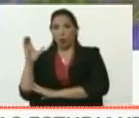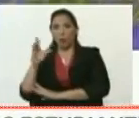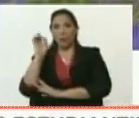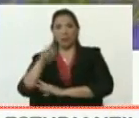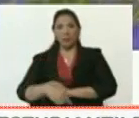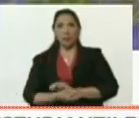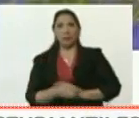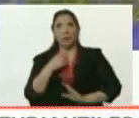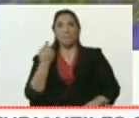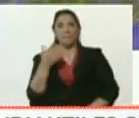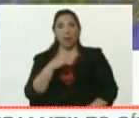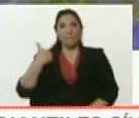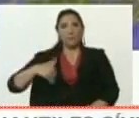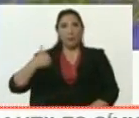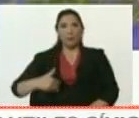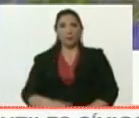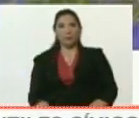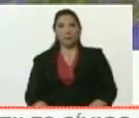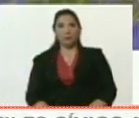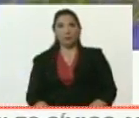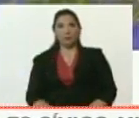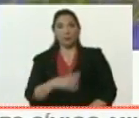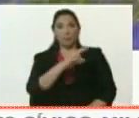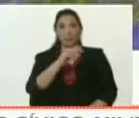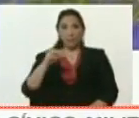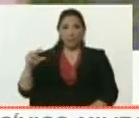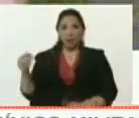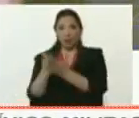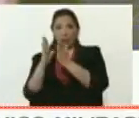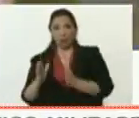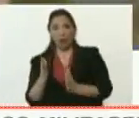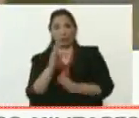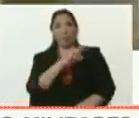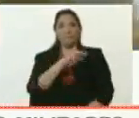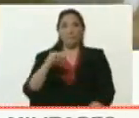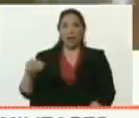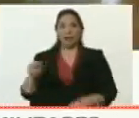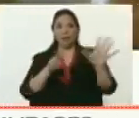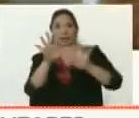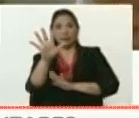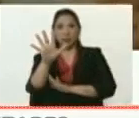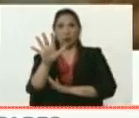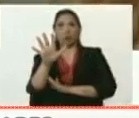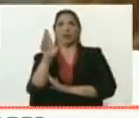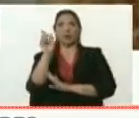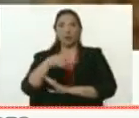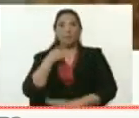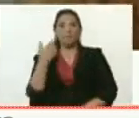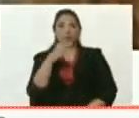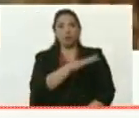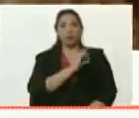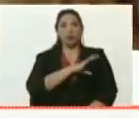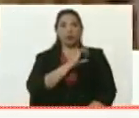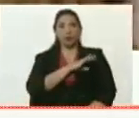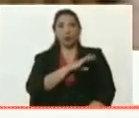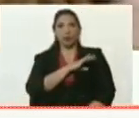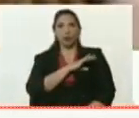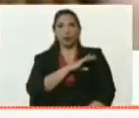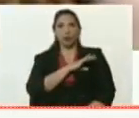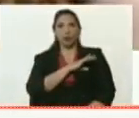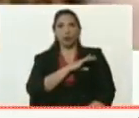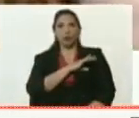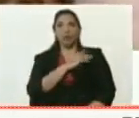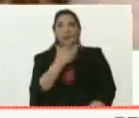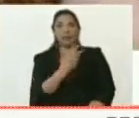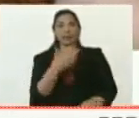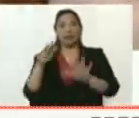la masacre de Argentina de La Plata, de los estudiantes de La Plata en el 75. Tenemos la masacre de Chile del Seguro Obrero del